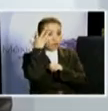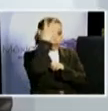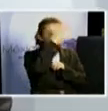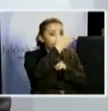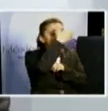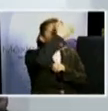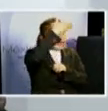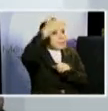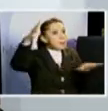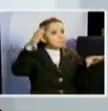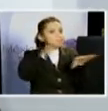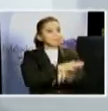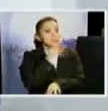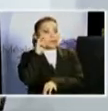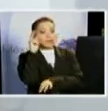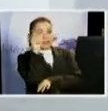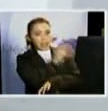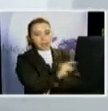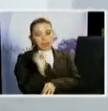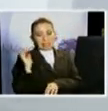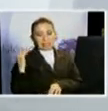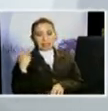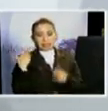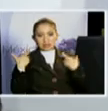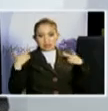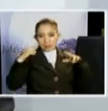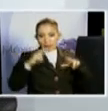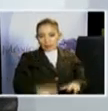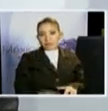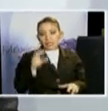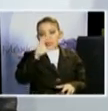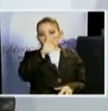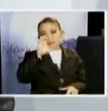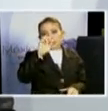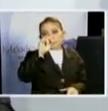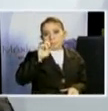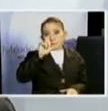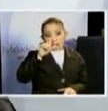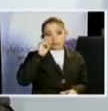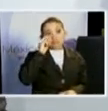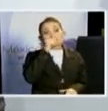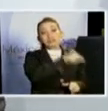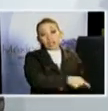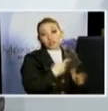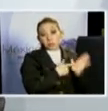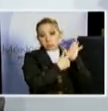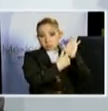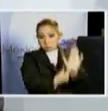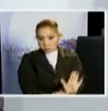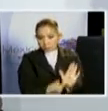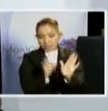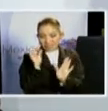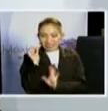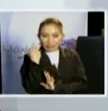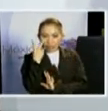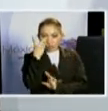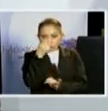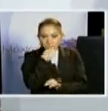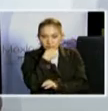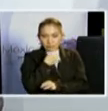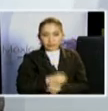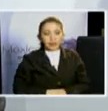climático, como lo hemos podido observar y el representante de la CEPAL nos los hizo ver en su presentación hace apenas 2